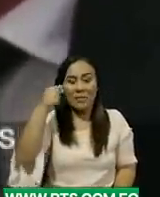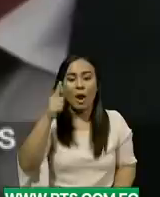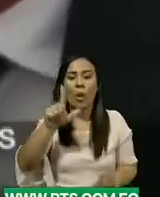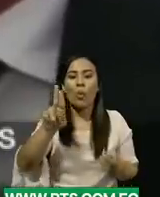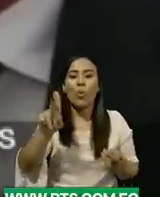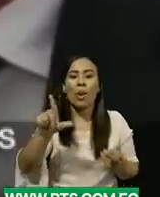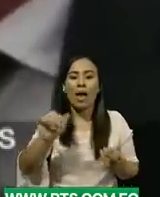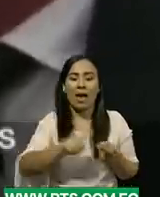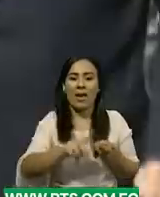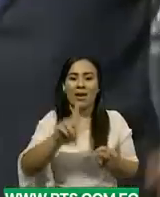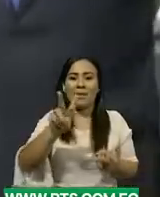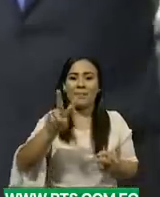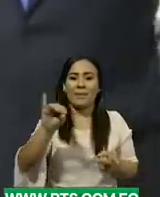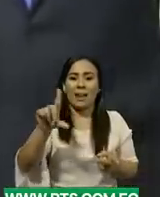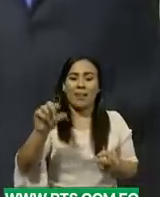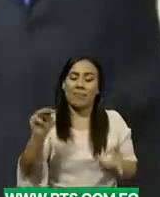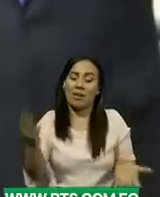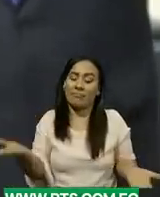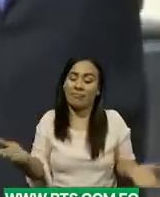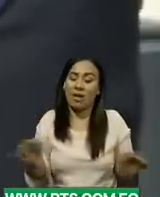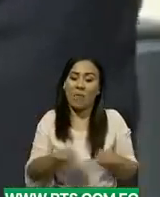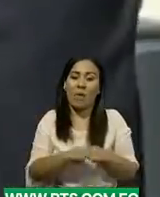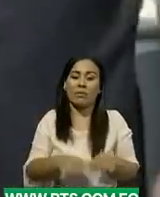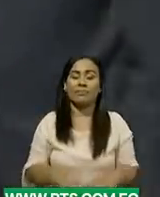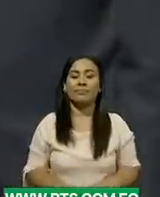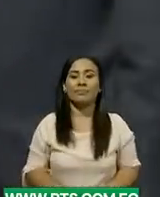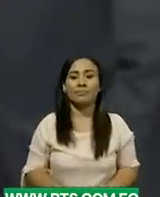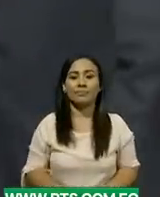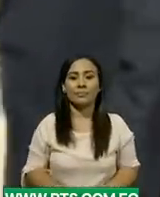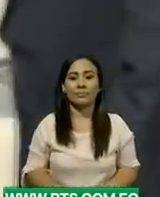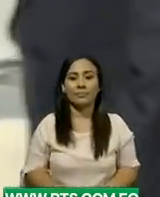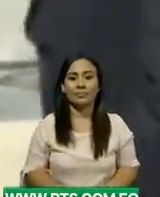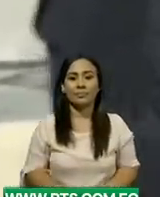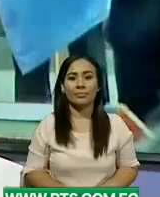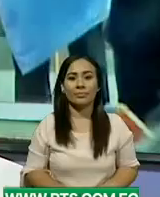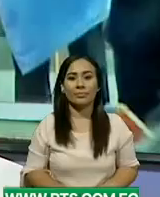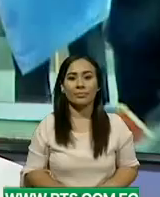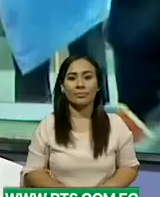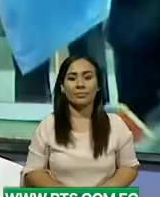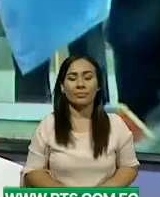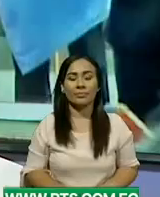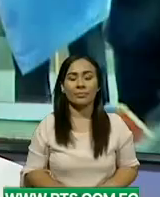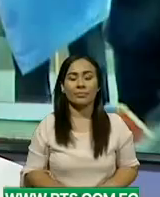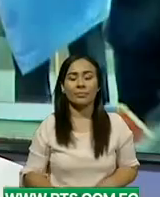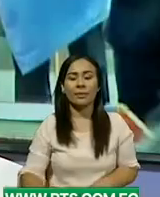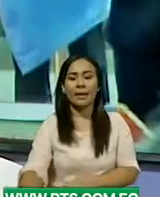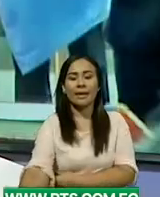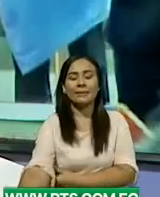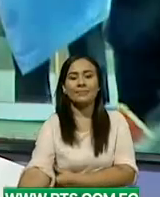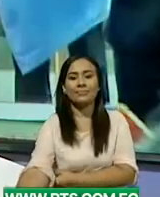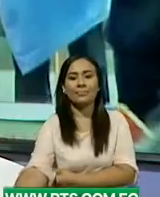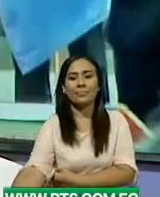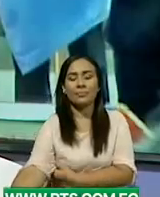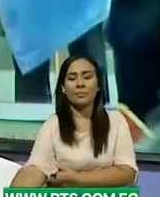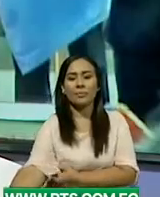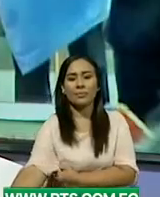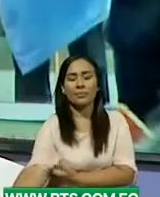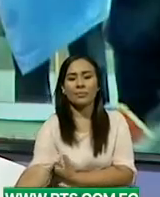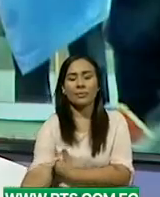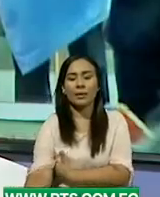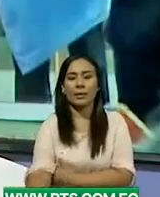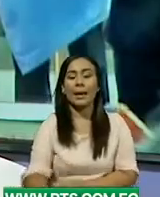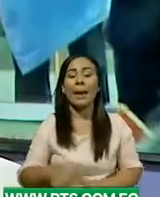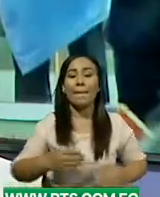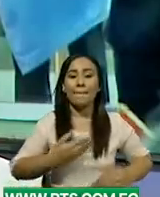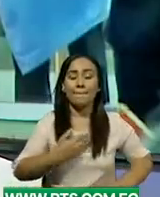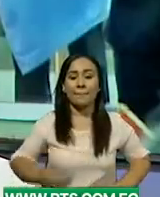y Dilma. Informó Carolina Basante. El presidente de la República, Lenín Moreno,